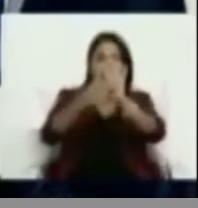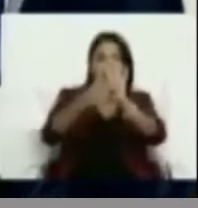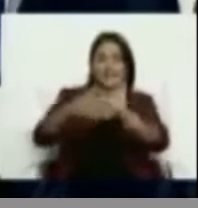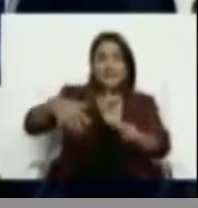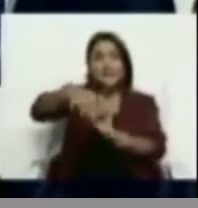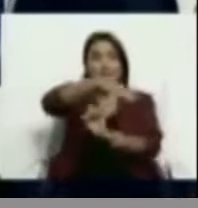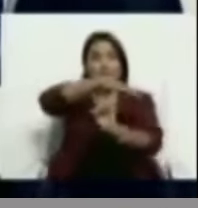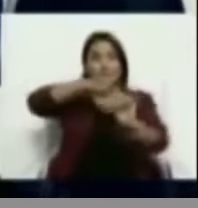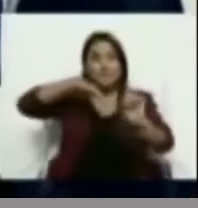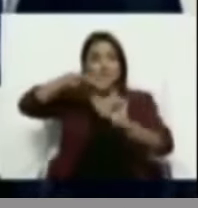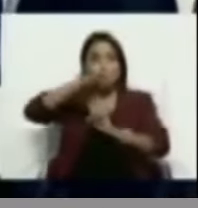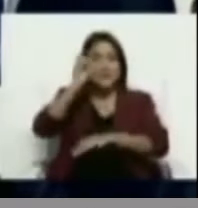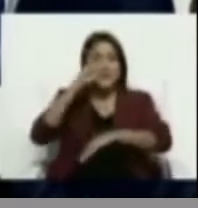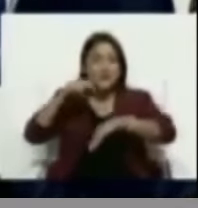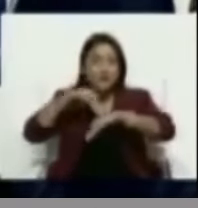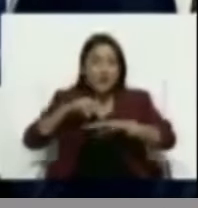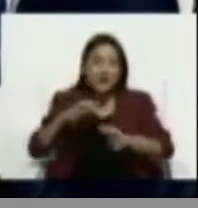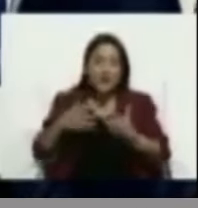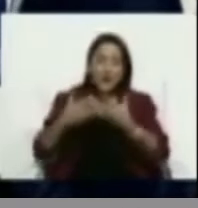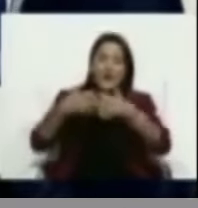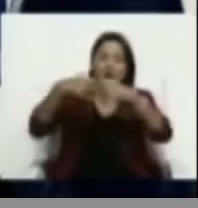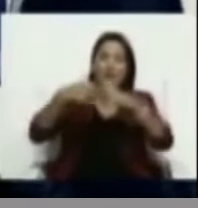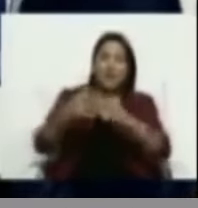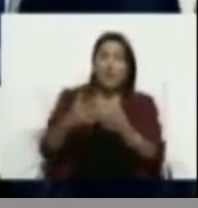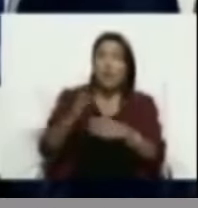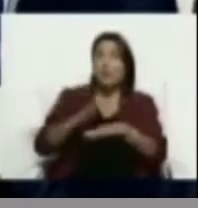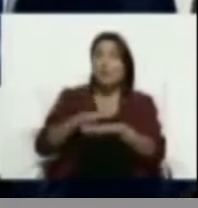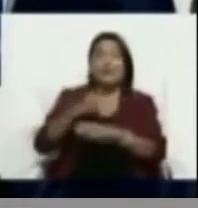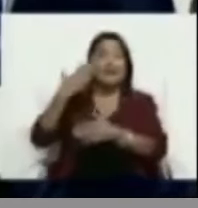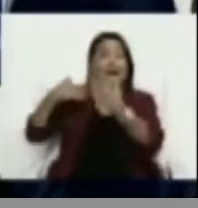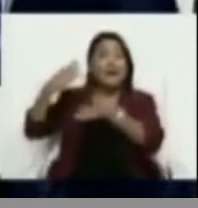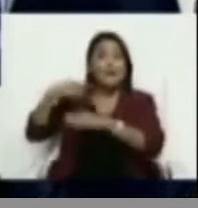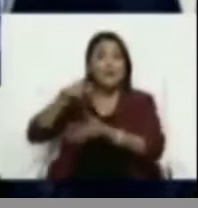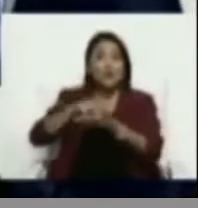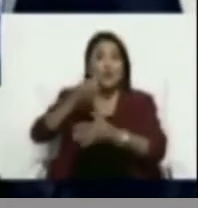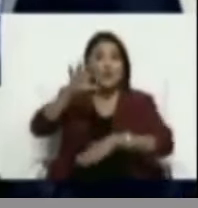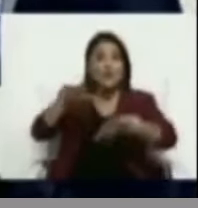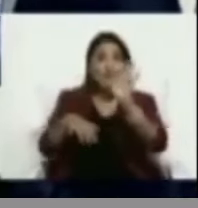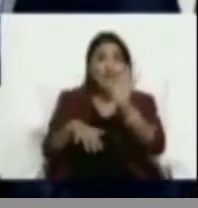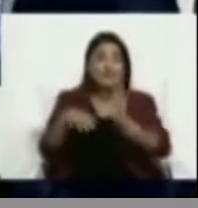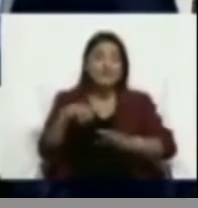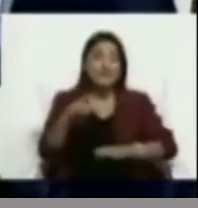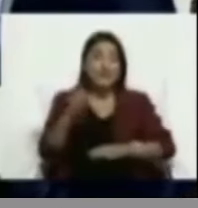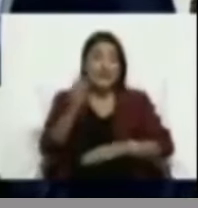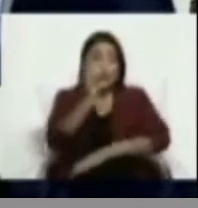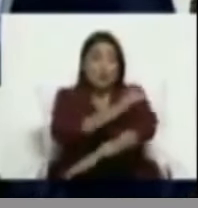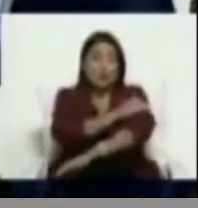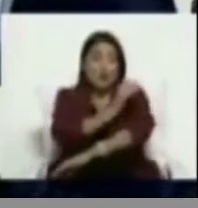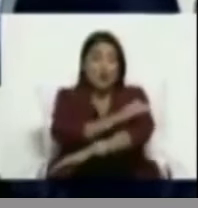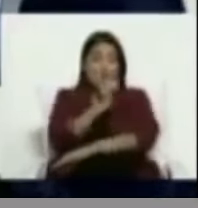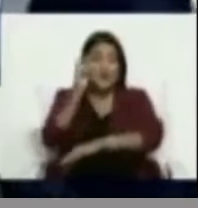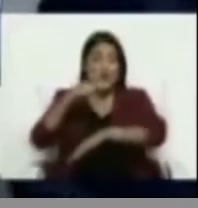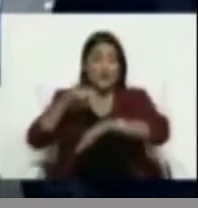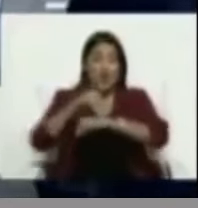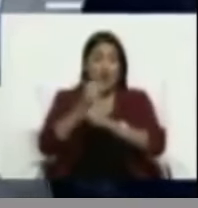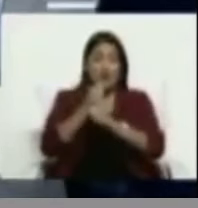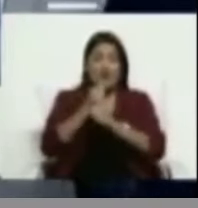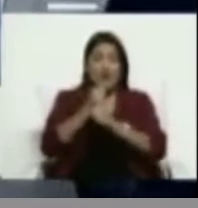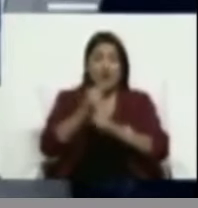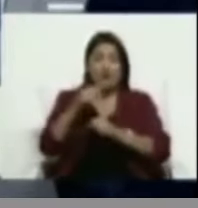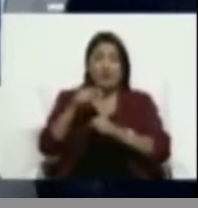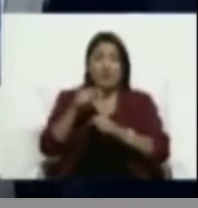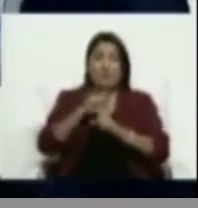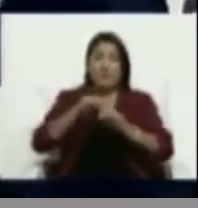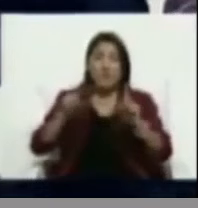física de la Asamblea Nacional, que fue devastada por las hienas que aquí fungieron y